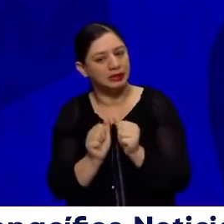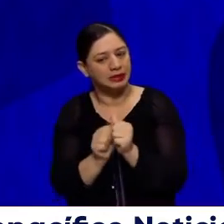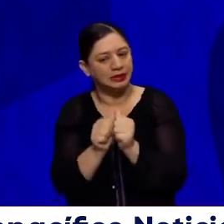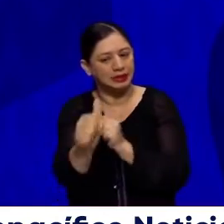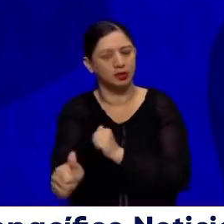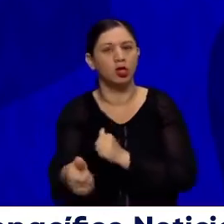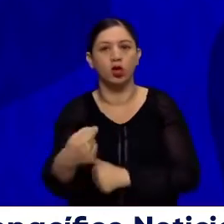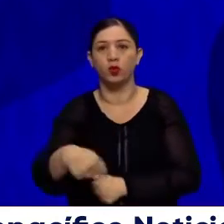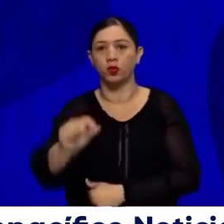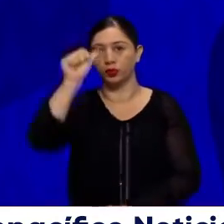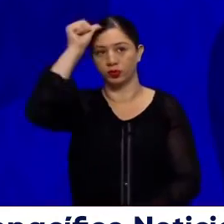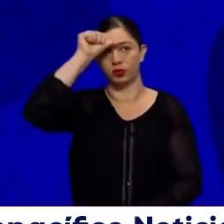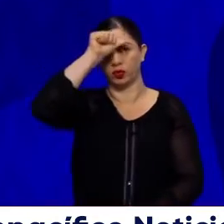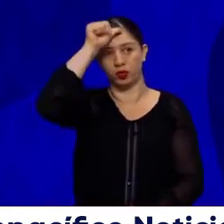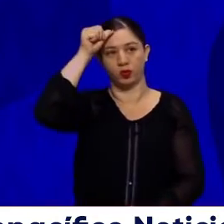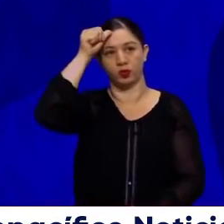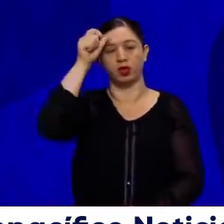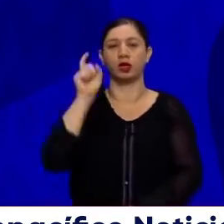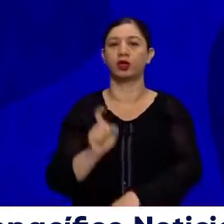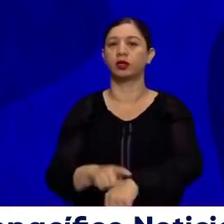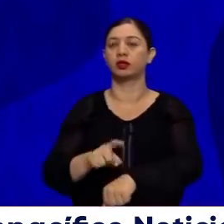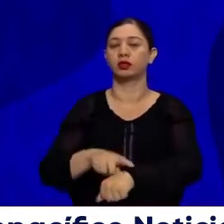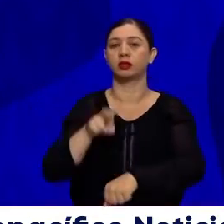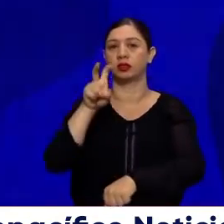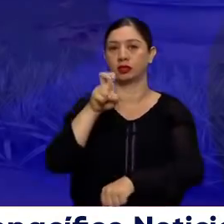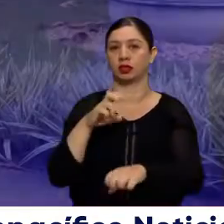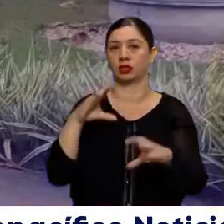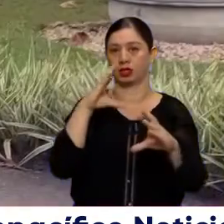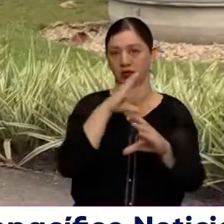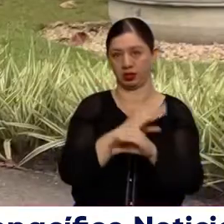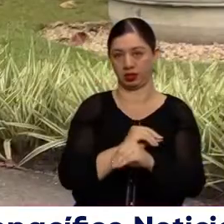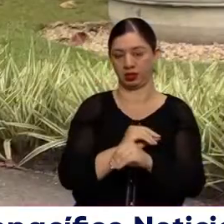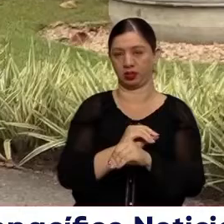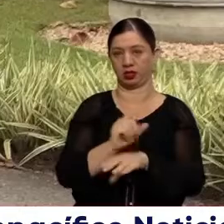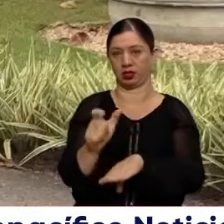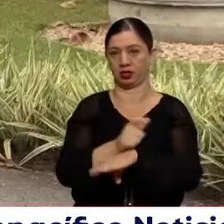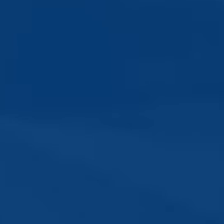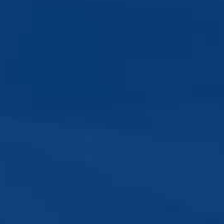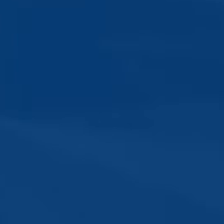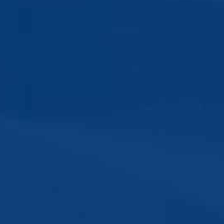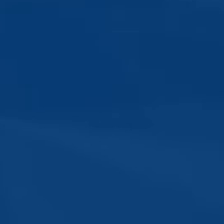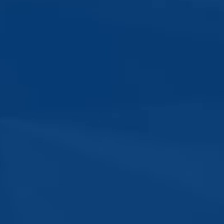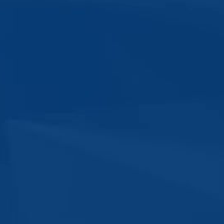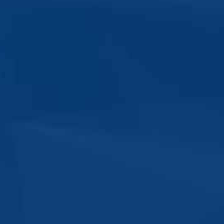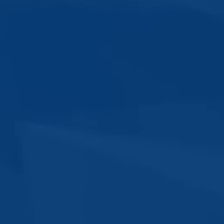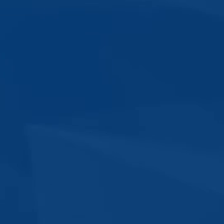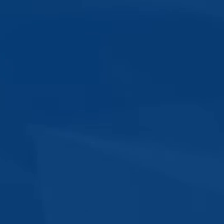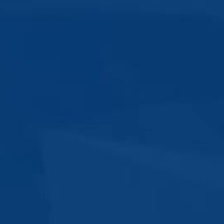el próximo domingo, cuando a las 7:00 p.m. en el Pascual Guerrero rivalice ante Ecuador.